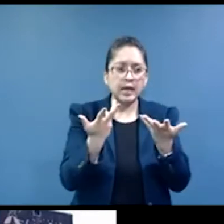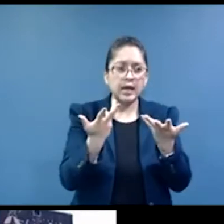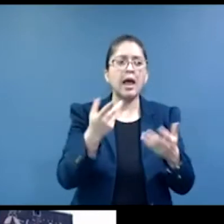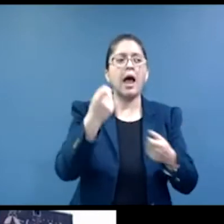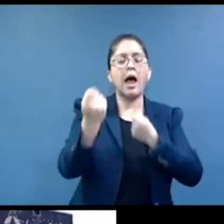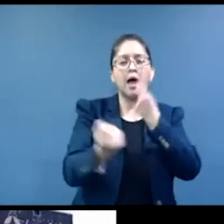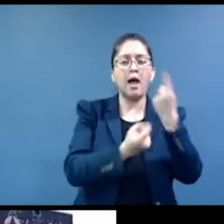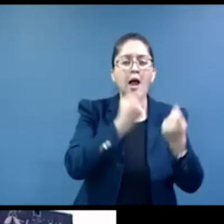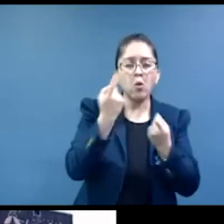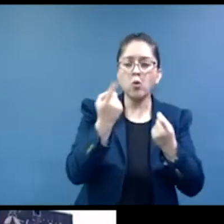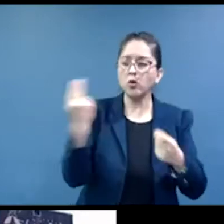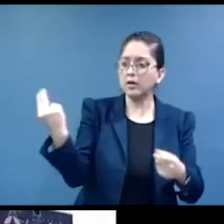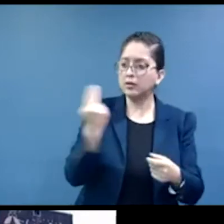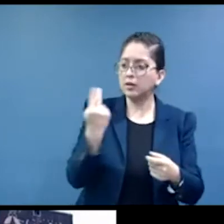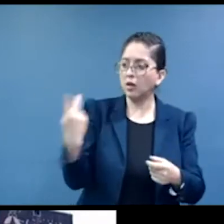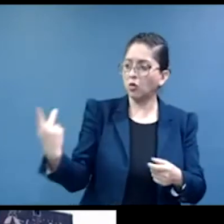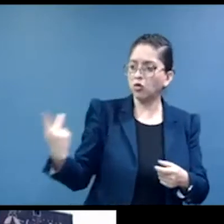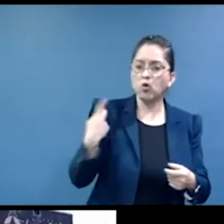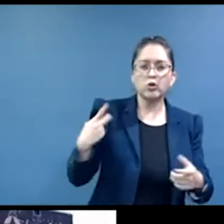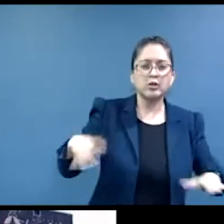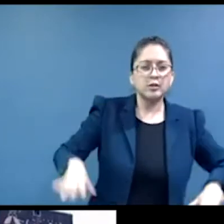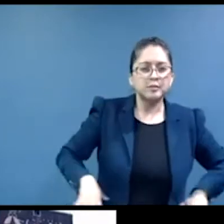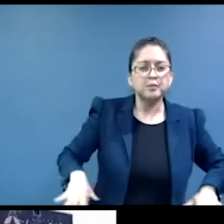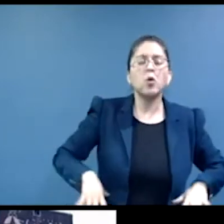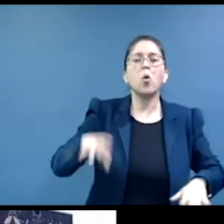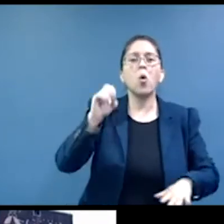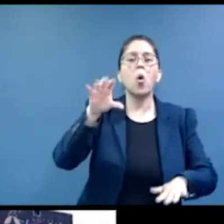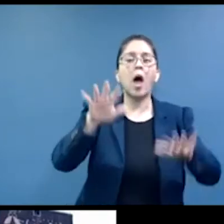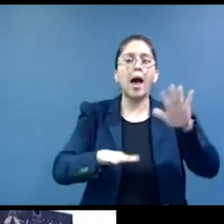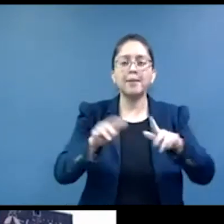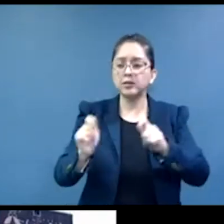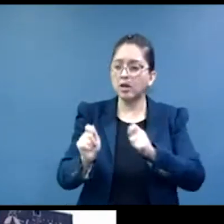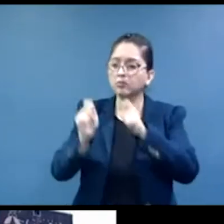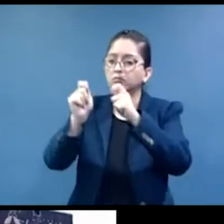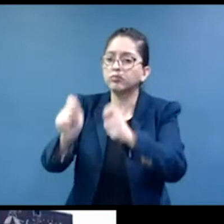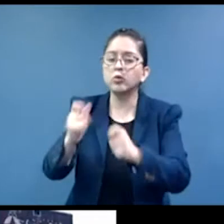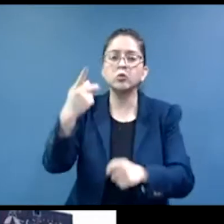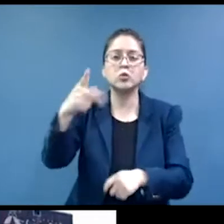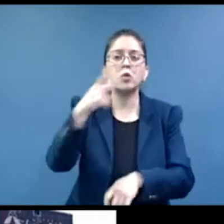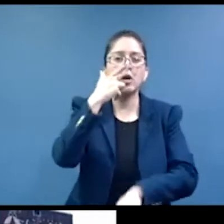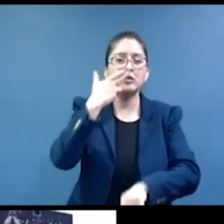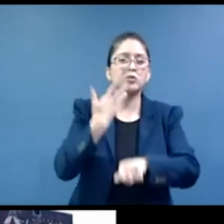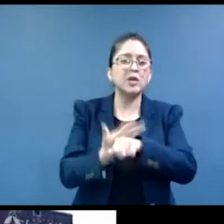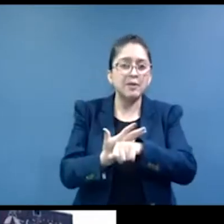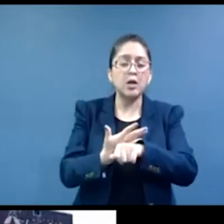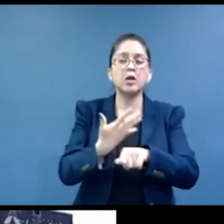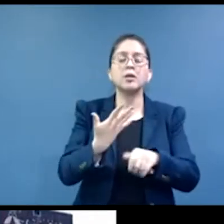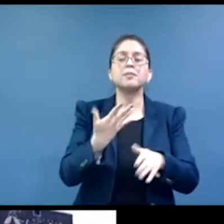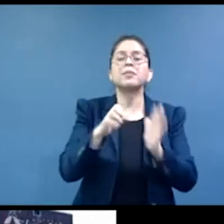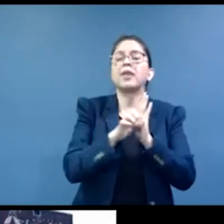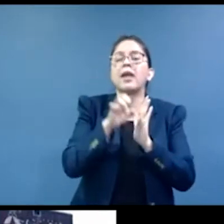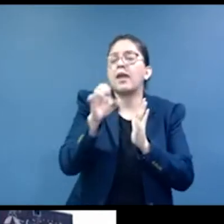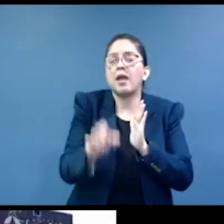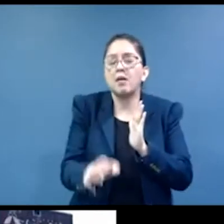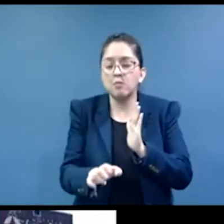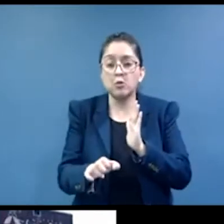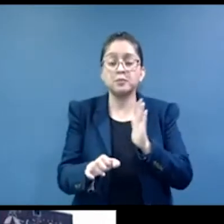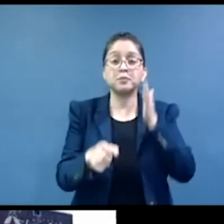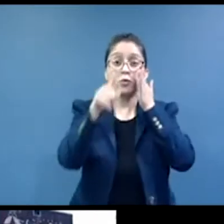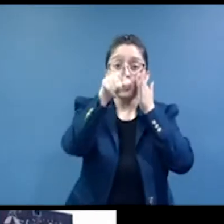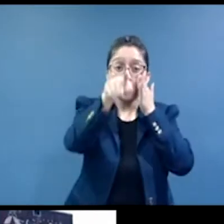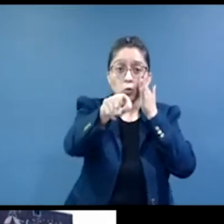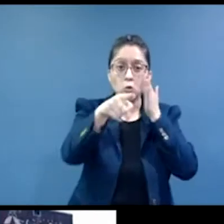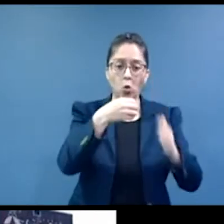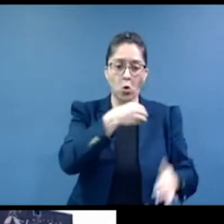generar este vínculo o estas responsabilidades, esto no podría condicionar. Una cosa es las obligaciones